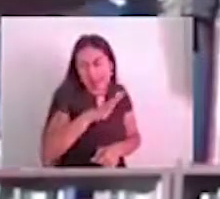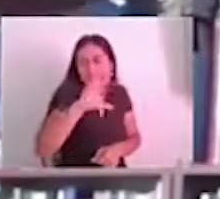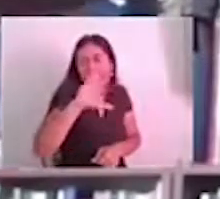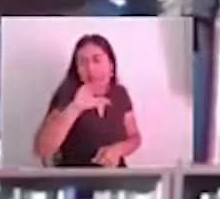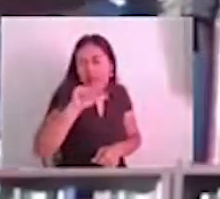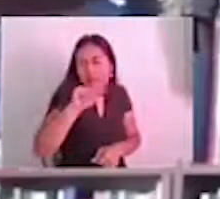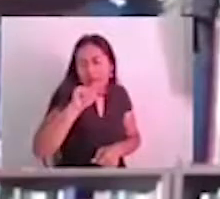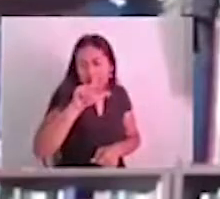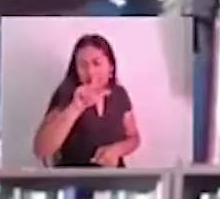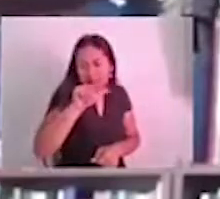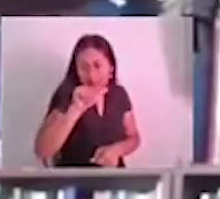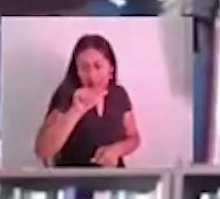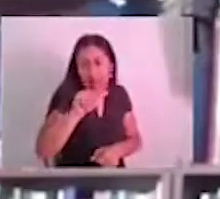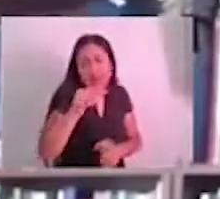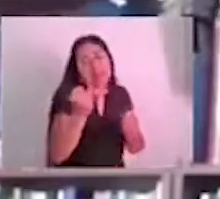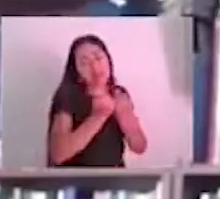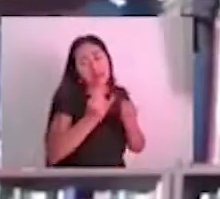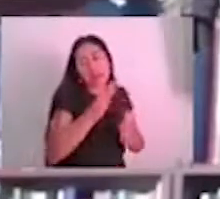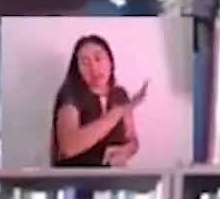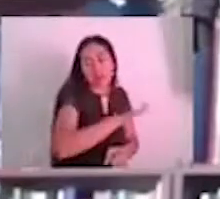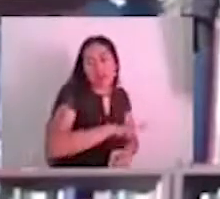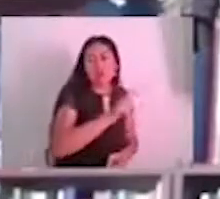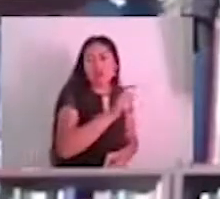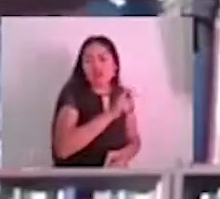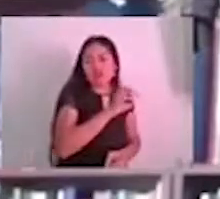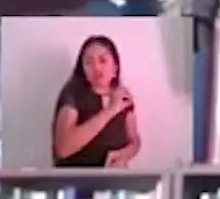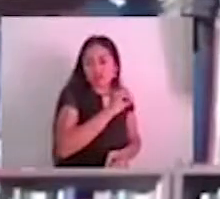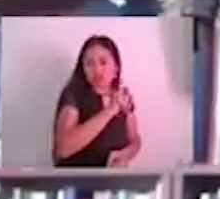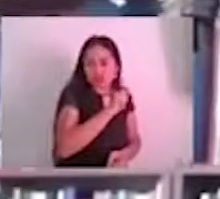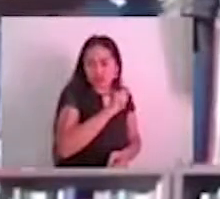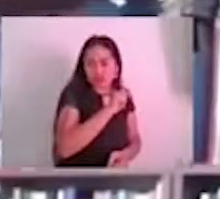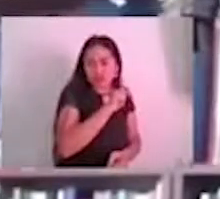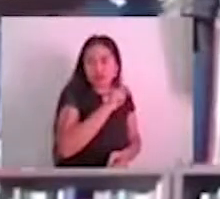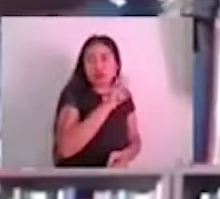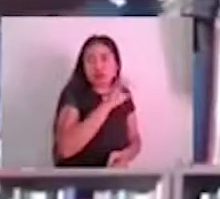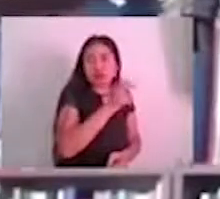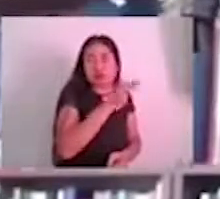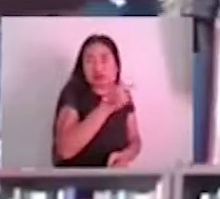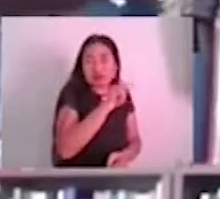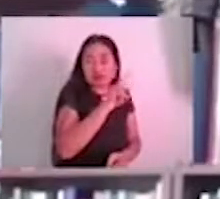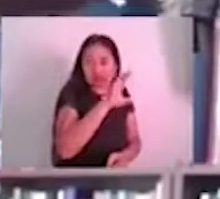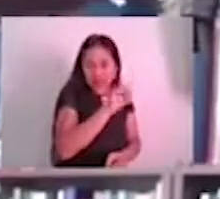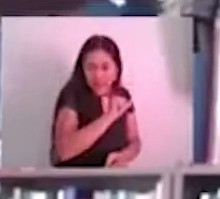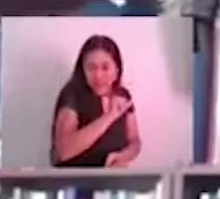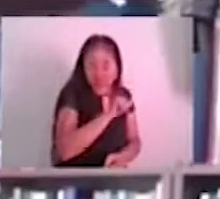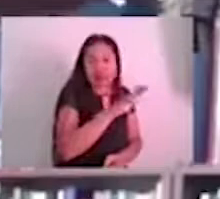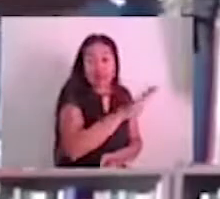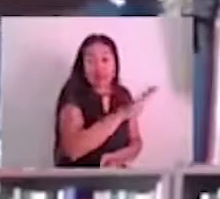y Xochitecas, que domina todo el panorama, y luego llegar a la misma Tlaxcala.